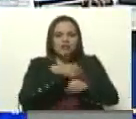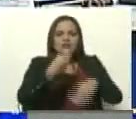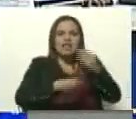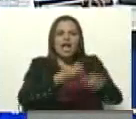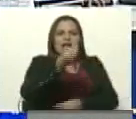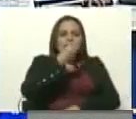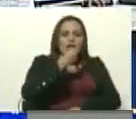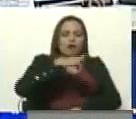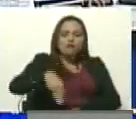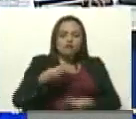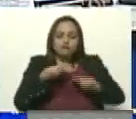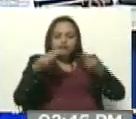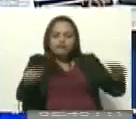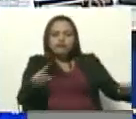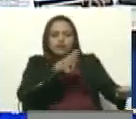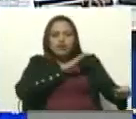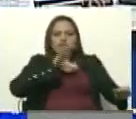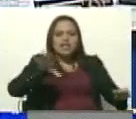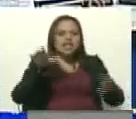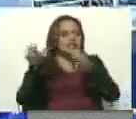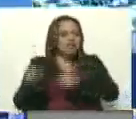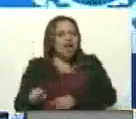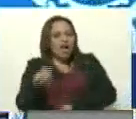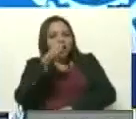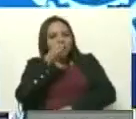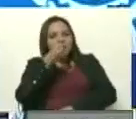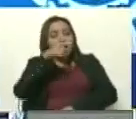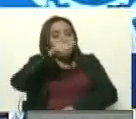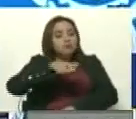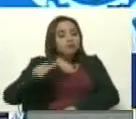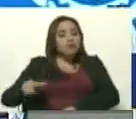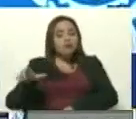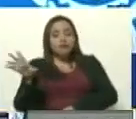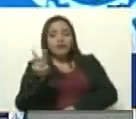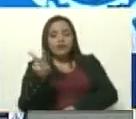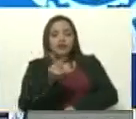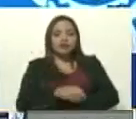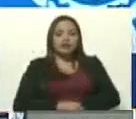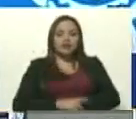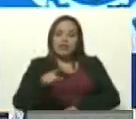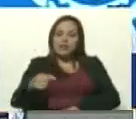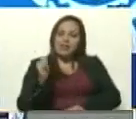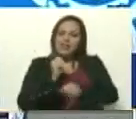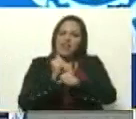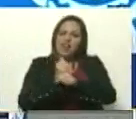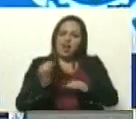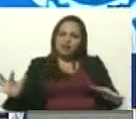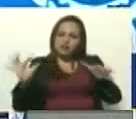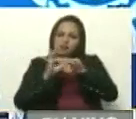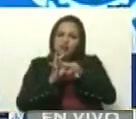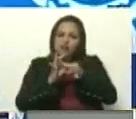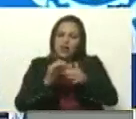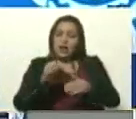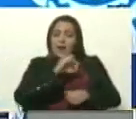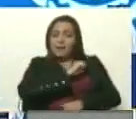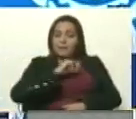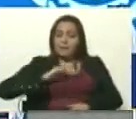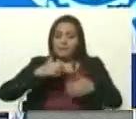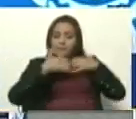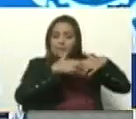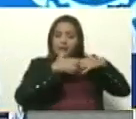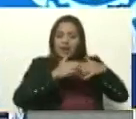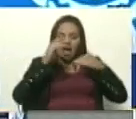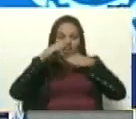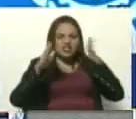para garantizar soberanía y seguridad alimentaria a nuestro país. Trabajamos también de la mano del sector privado para atender